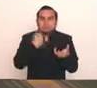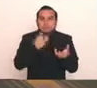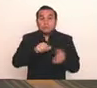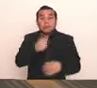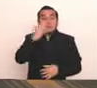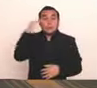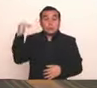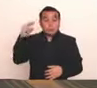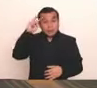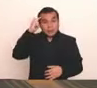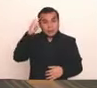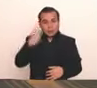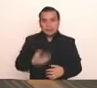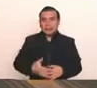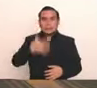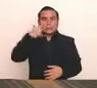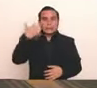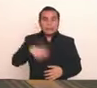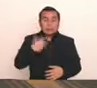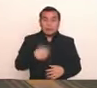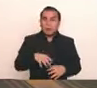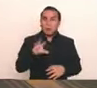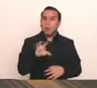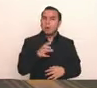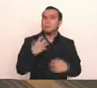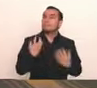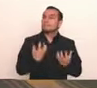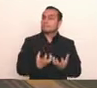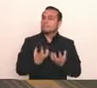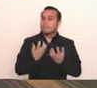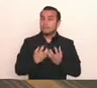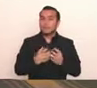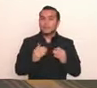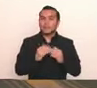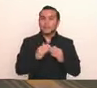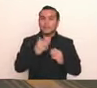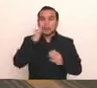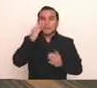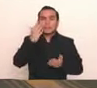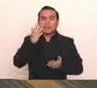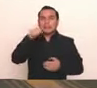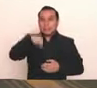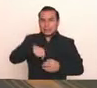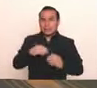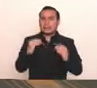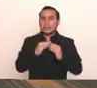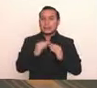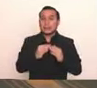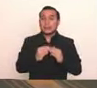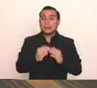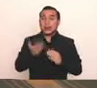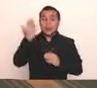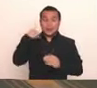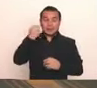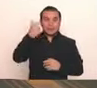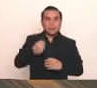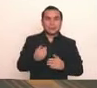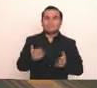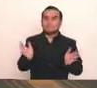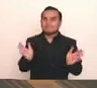otros países la delincuencia se ha desbordado como intentaron hacer nuestro país en unos días del mes pasado